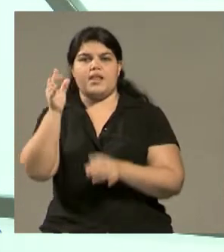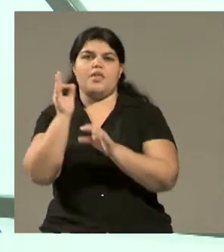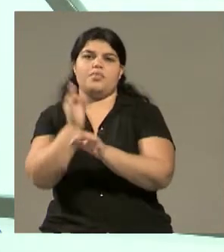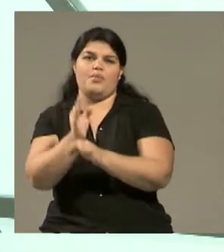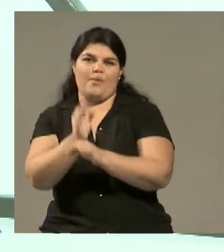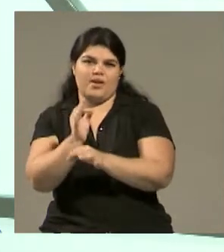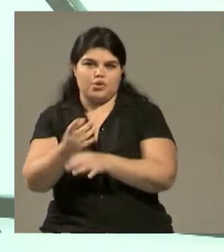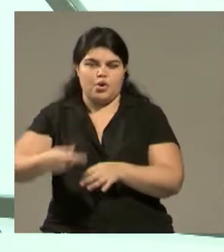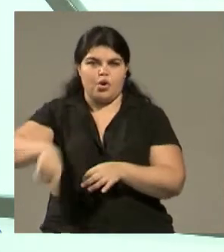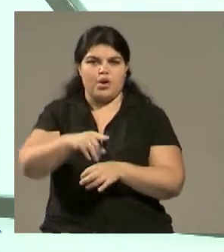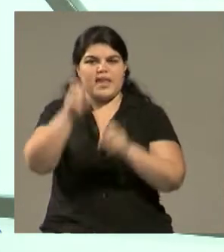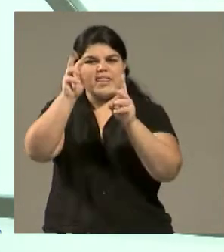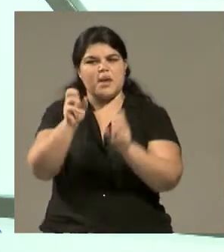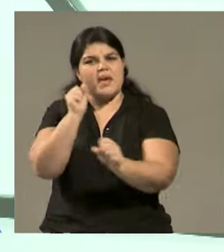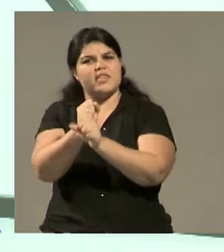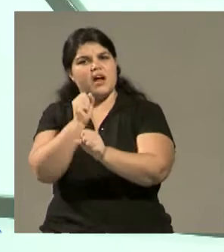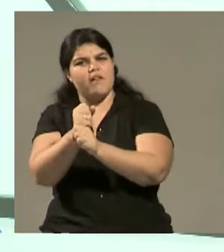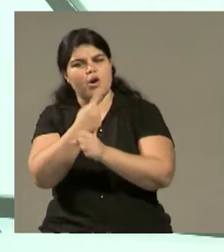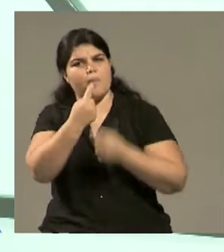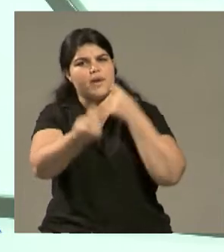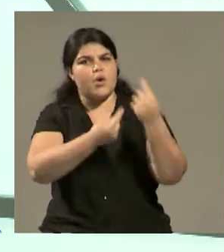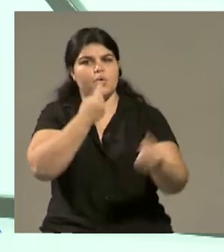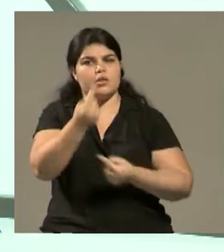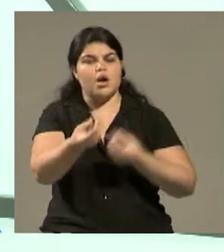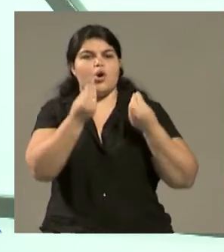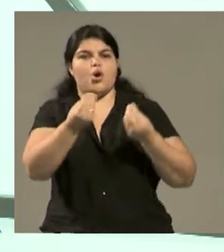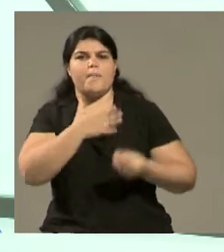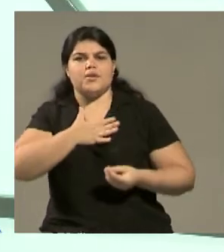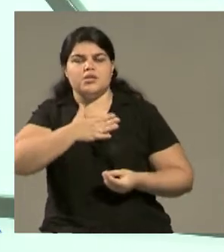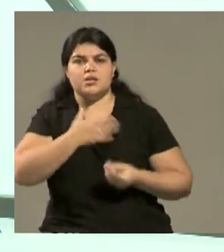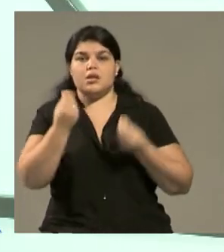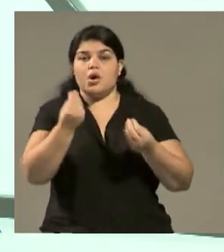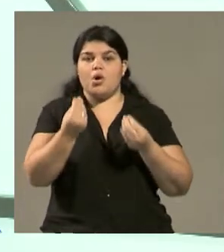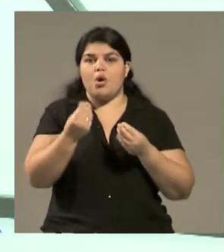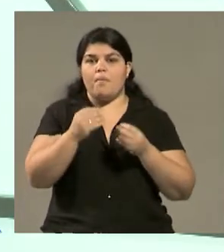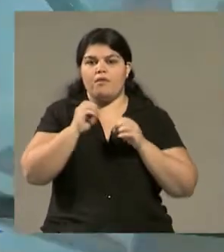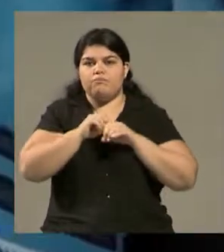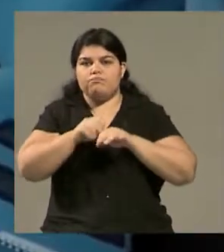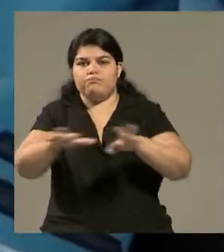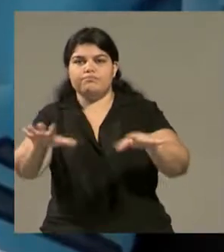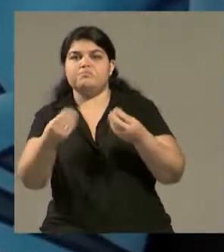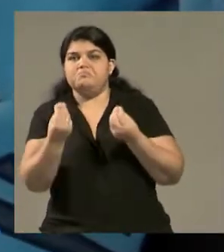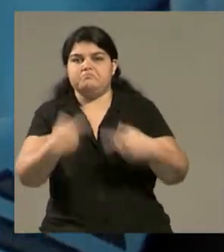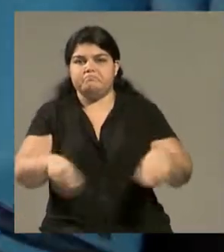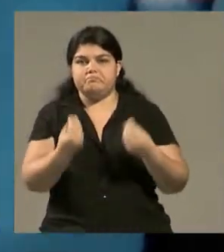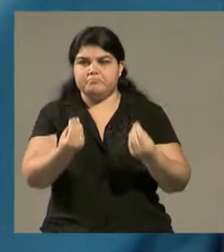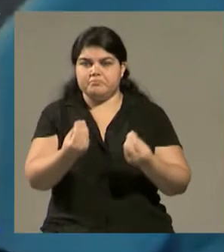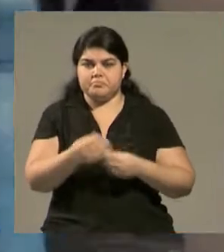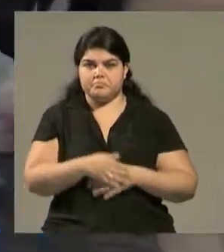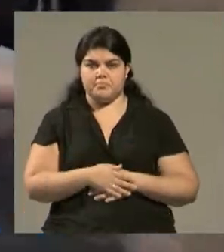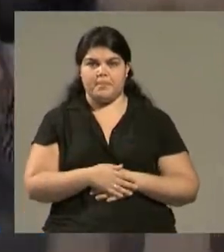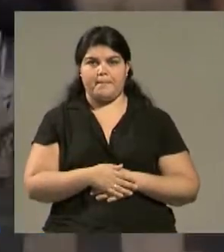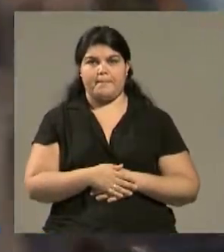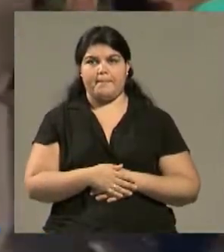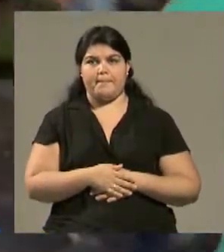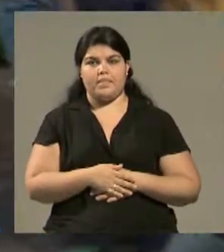en el plano de lo laboral, cómo se siente y cómo está, cómo es la repercusión justamente. Mira, por lo